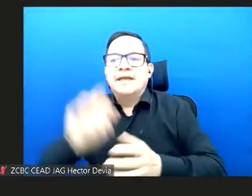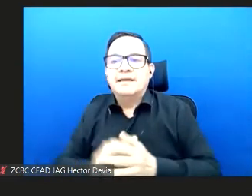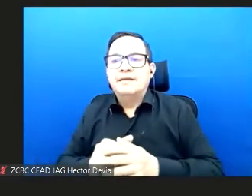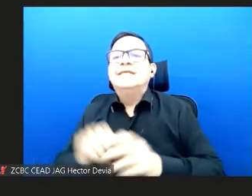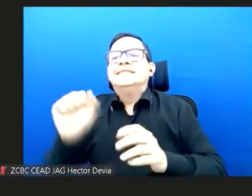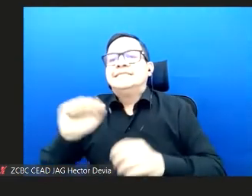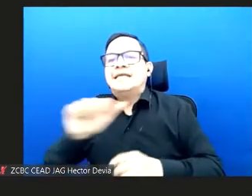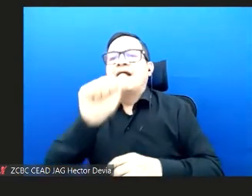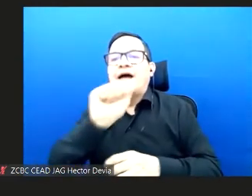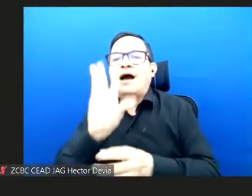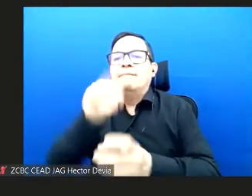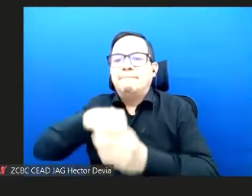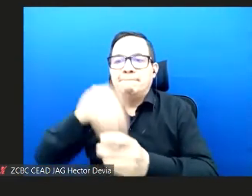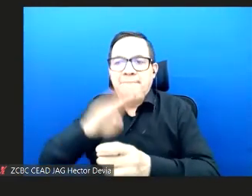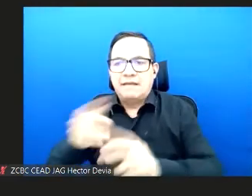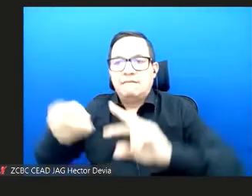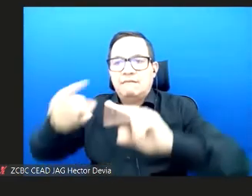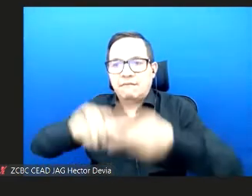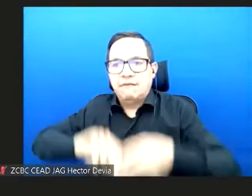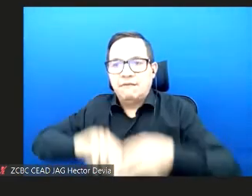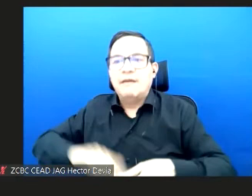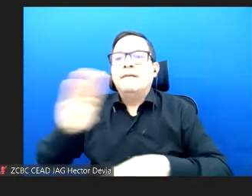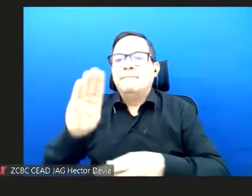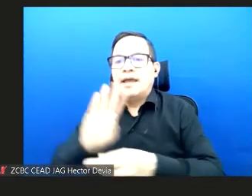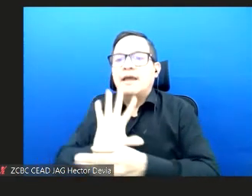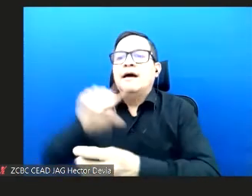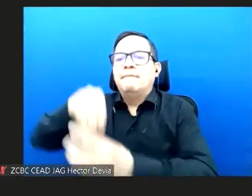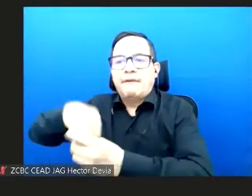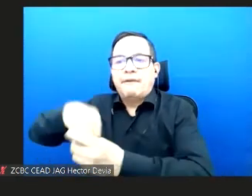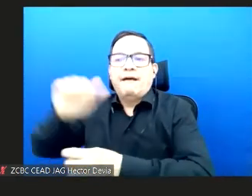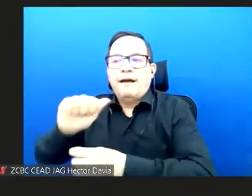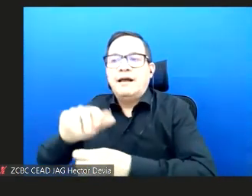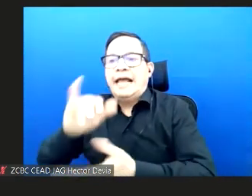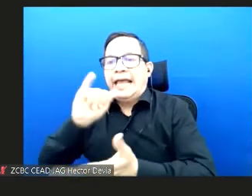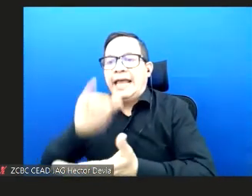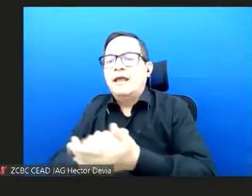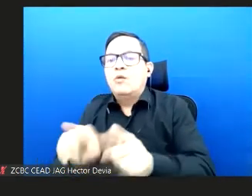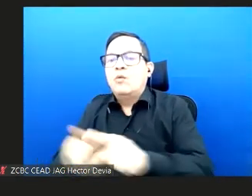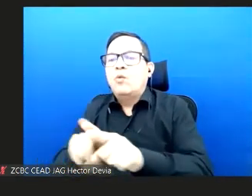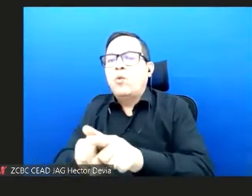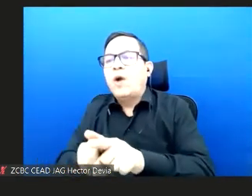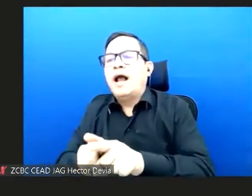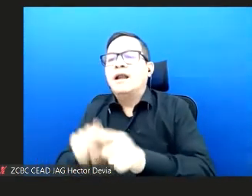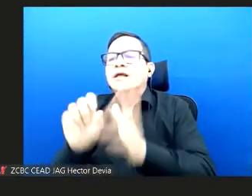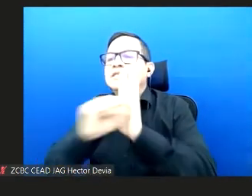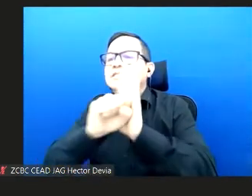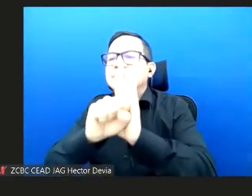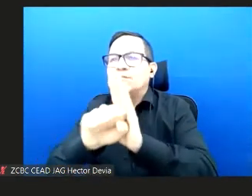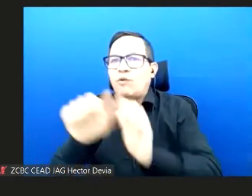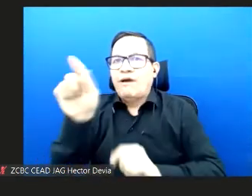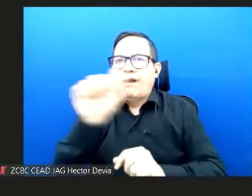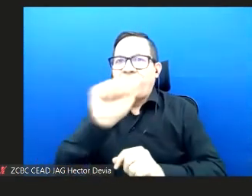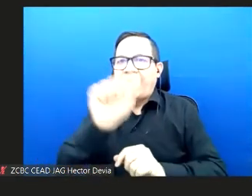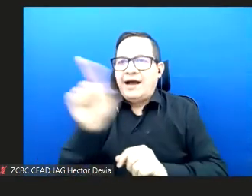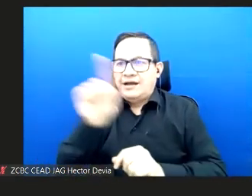puede afirmar que A es un subconjunto propio de B. ¿Sí?